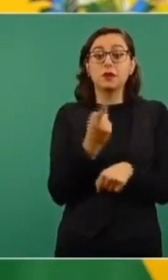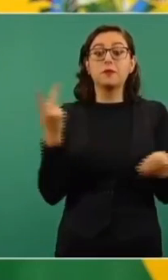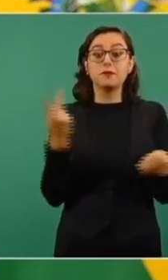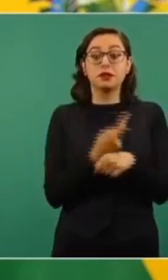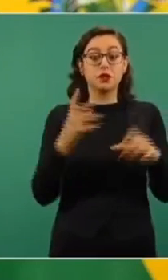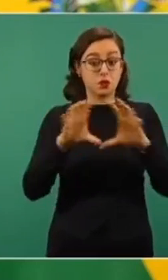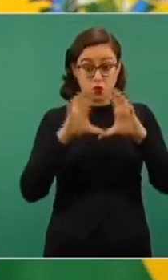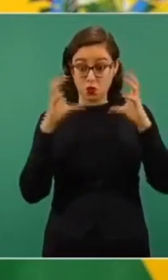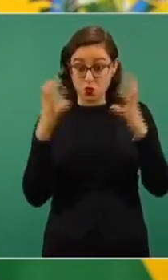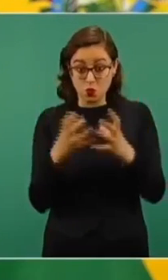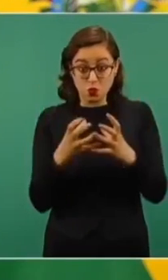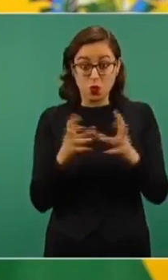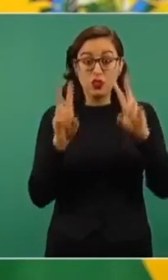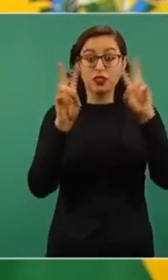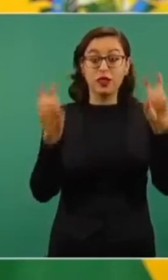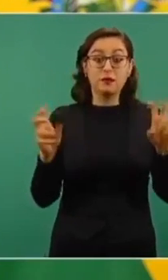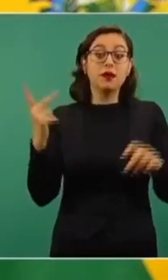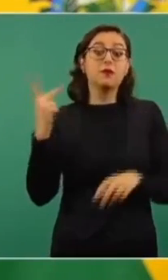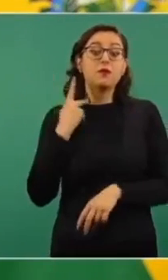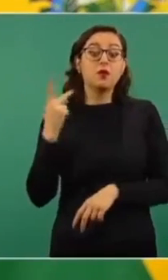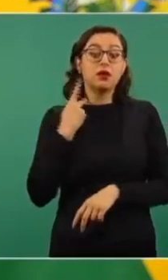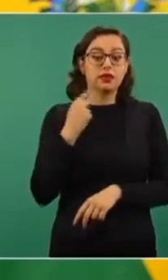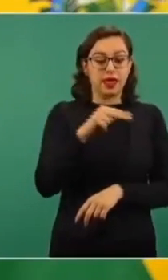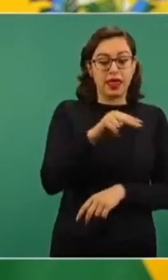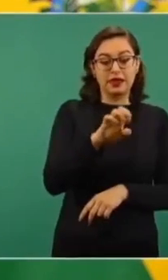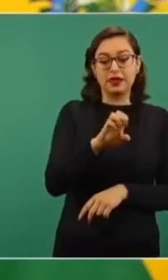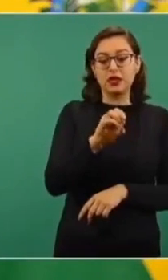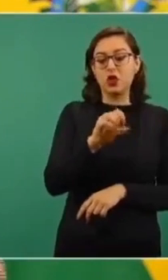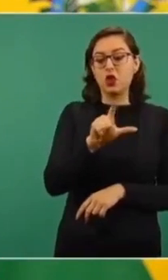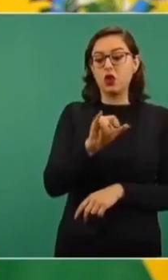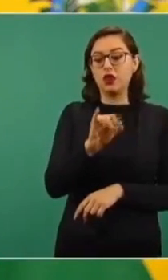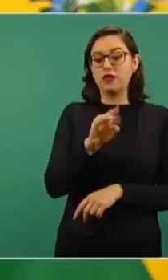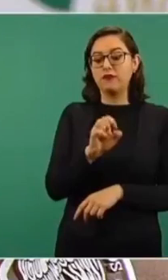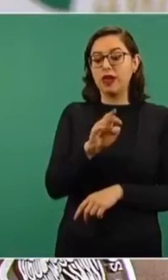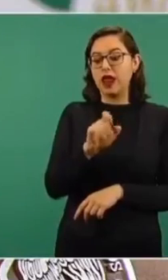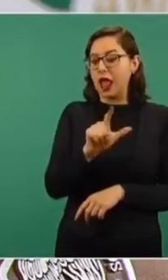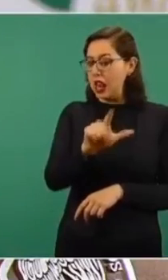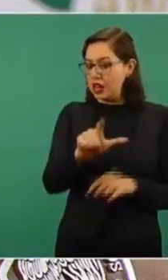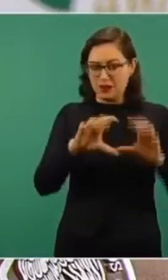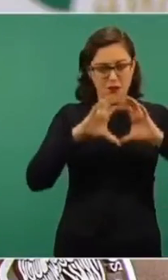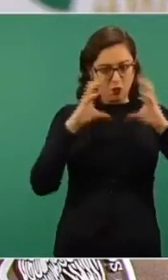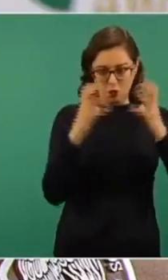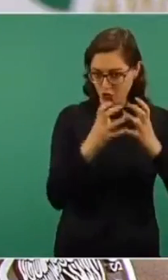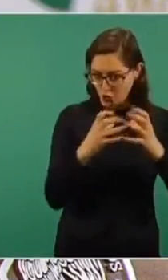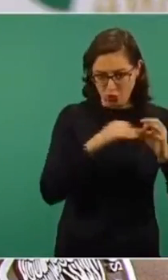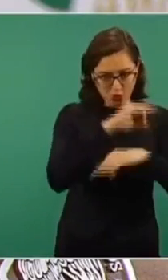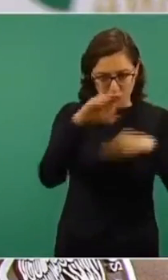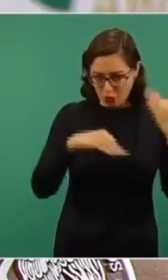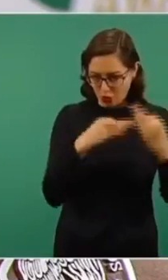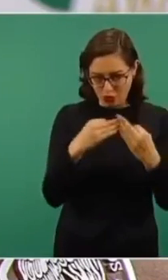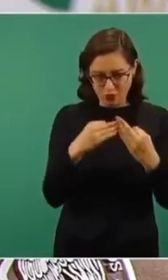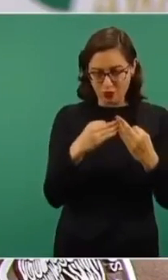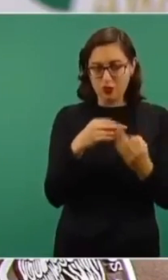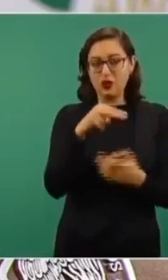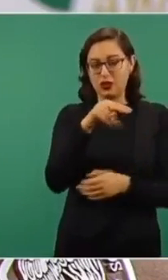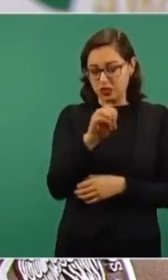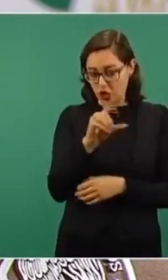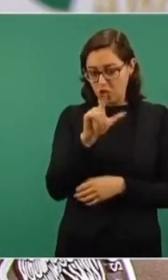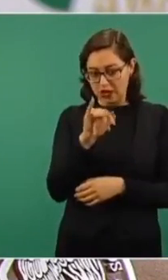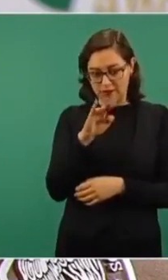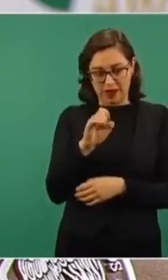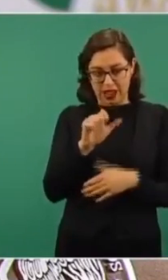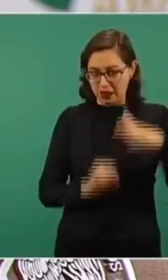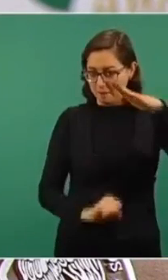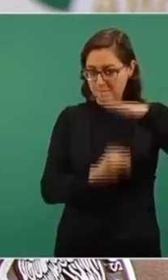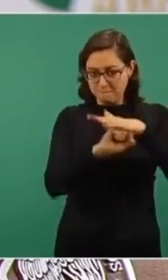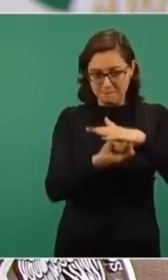todo lugar hemos visto que genera concentración de ingreso en pocas manos. Es parte de la lógica del propio modelo económico